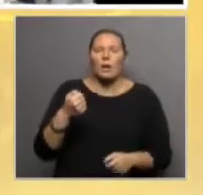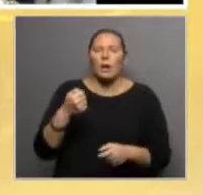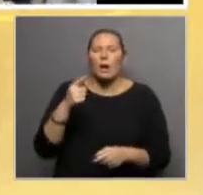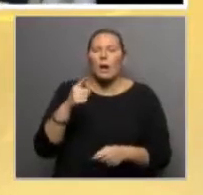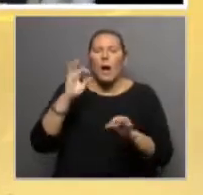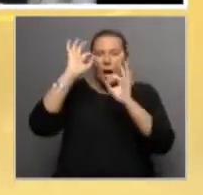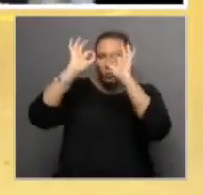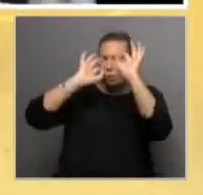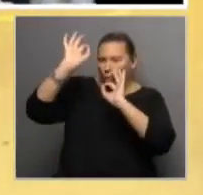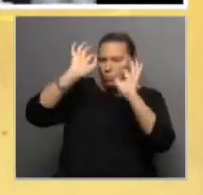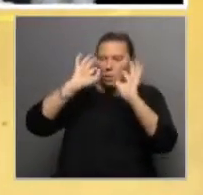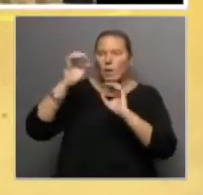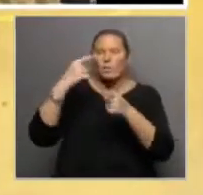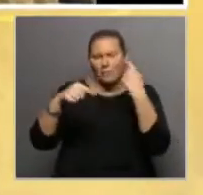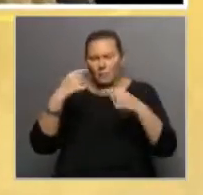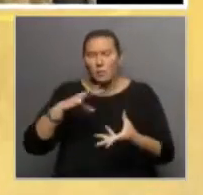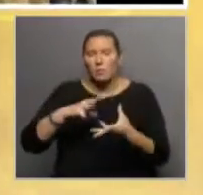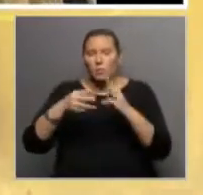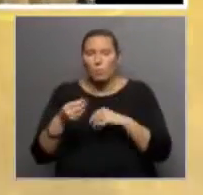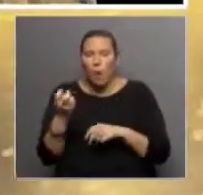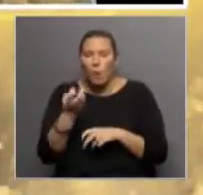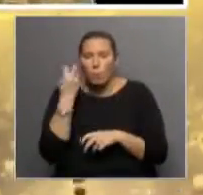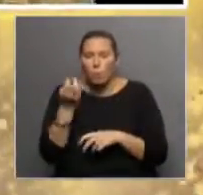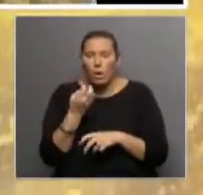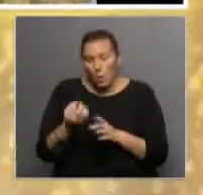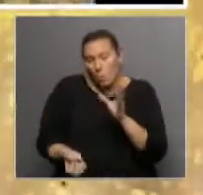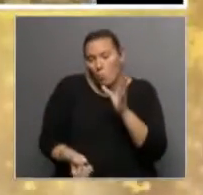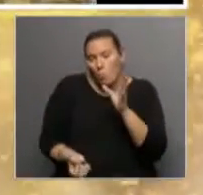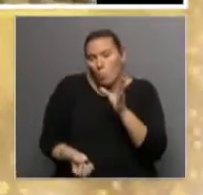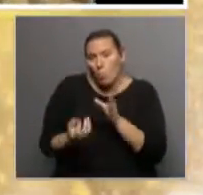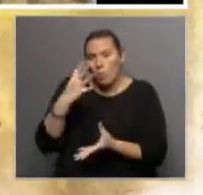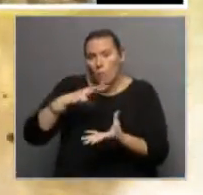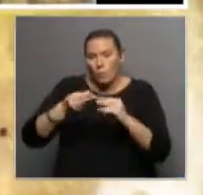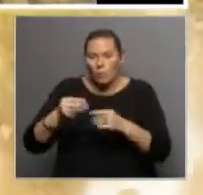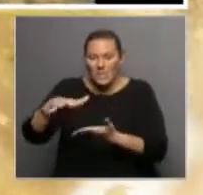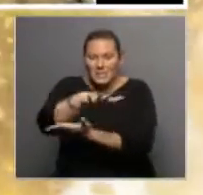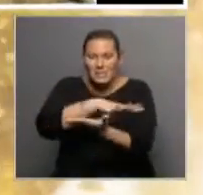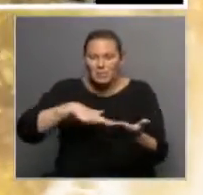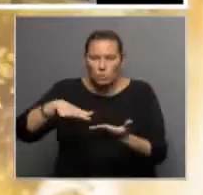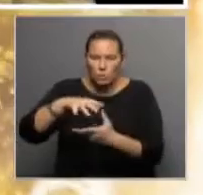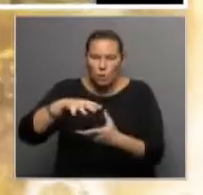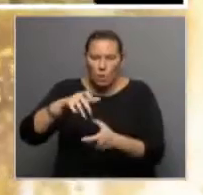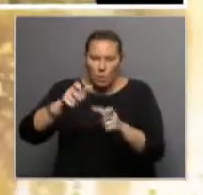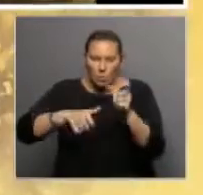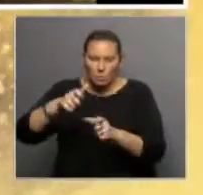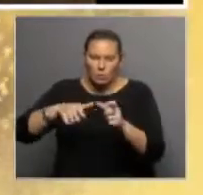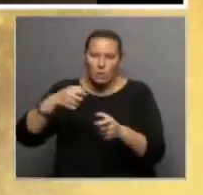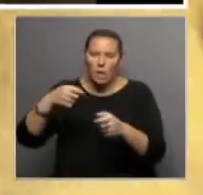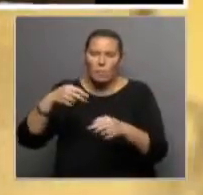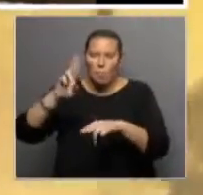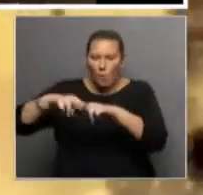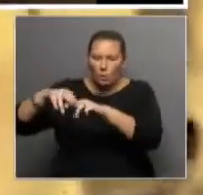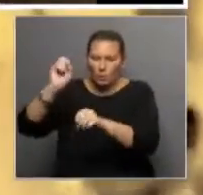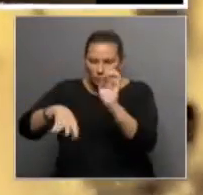astronomía, para buscar con maneras más novedosas estos sitios, estas fosas que tienen que ver con el uso